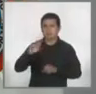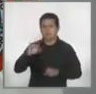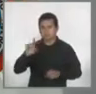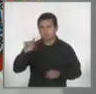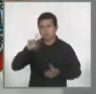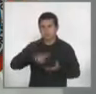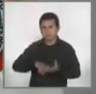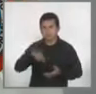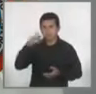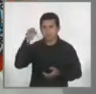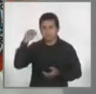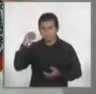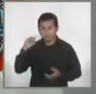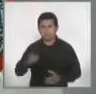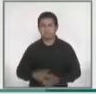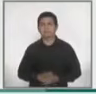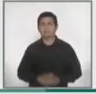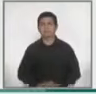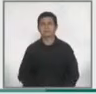Oaxaca.